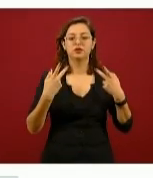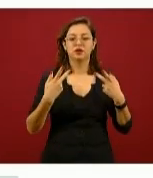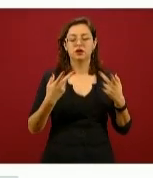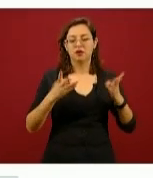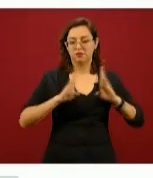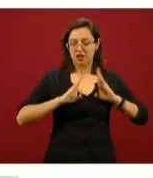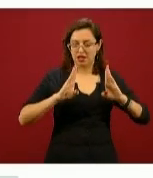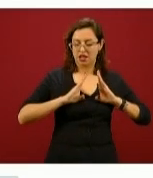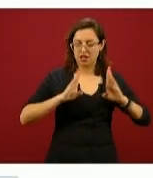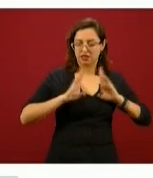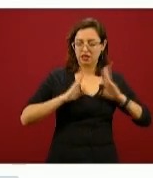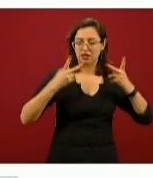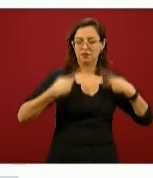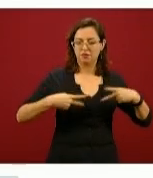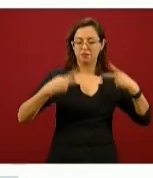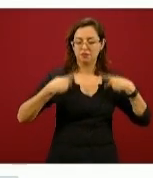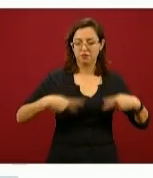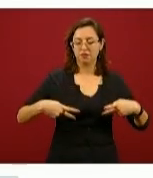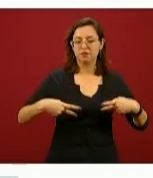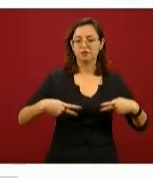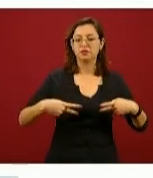militar